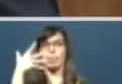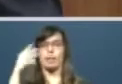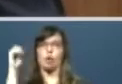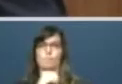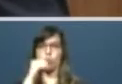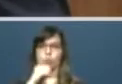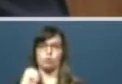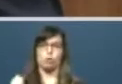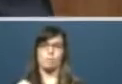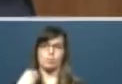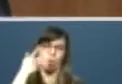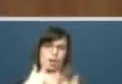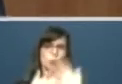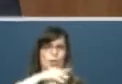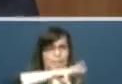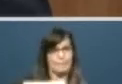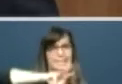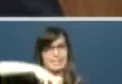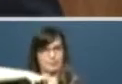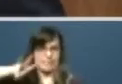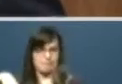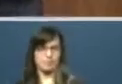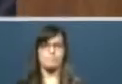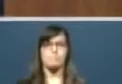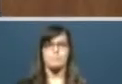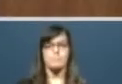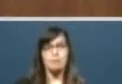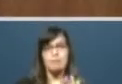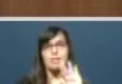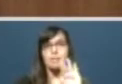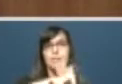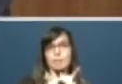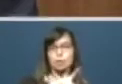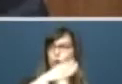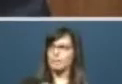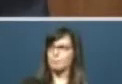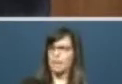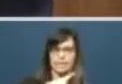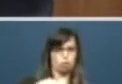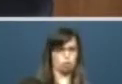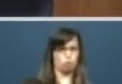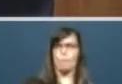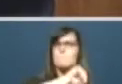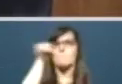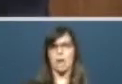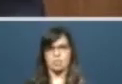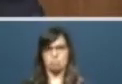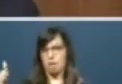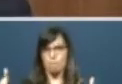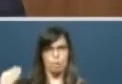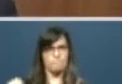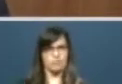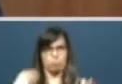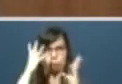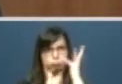intertrimestral es este un crecimiento más intenso que el del conjunto de españa' en el mismo periodo a pesar de